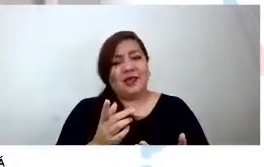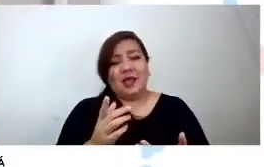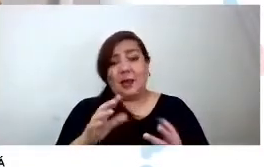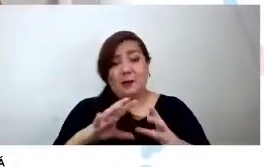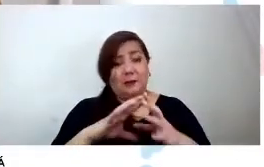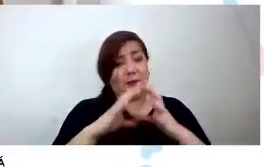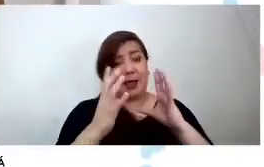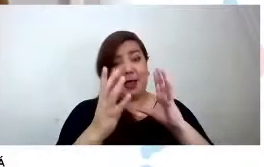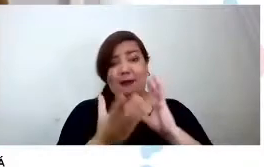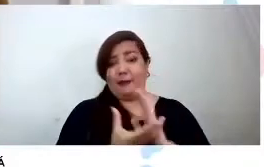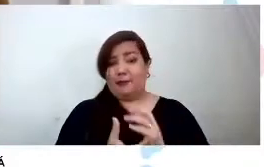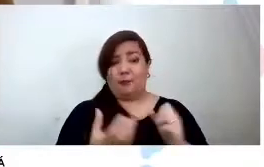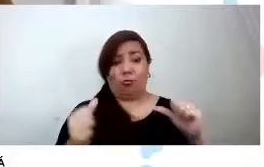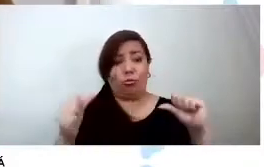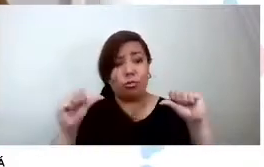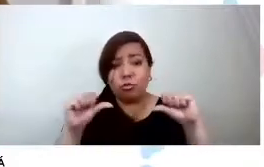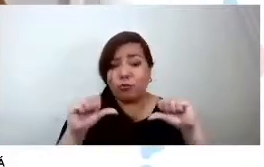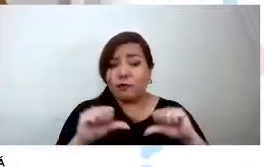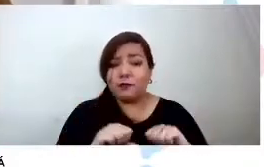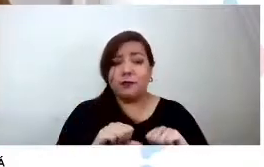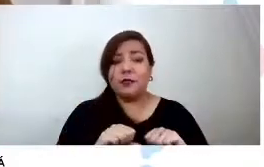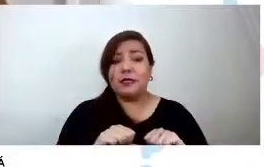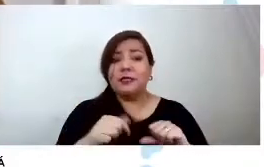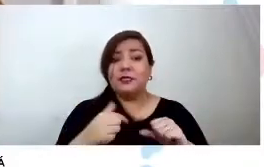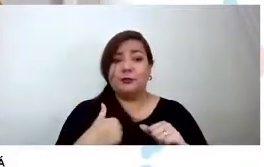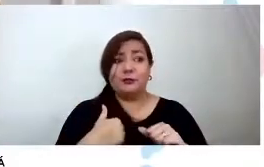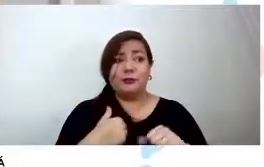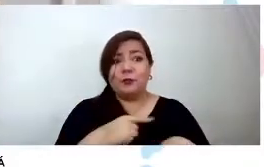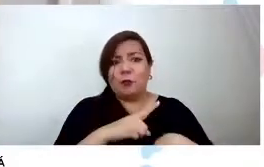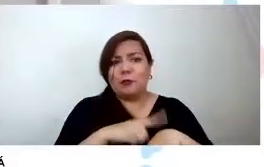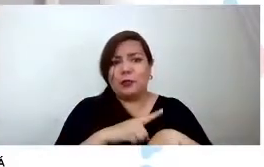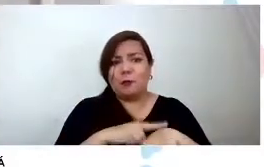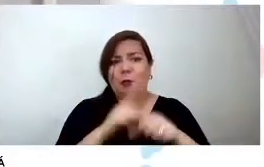planeta y no llevamos casi nada en la Tierra.